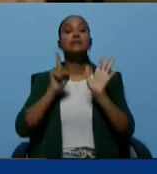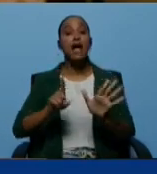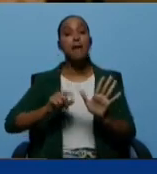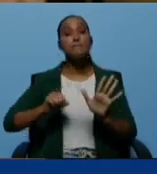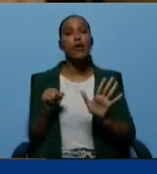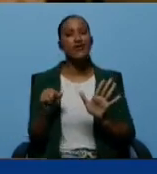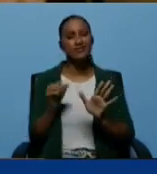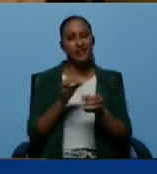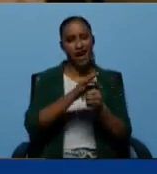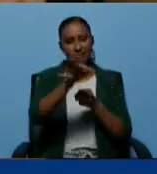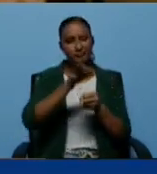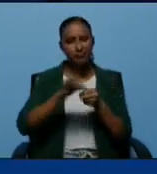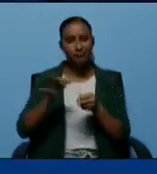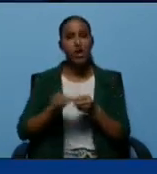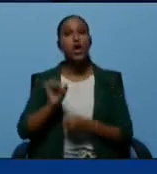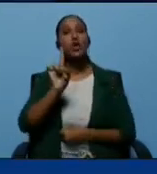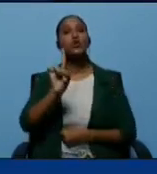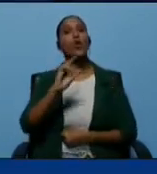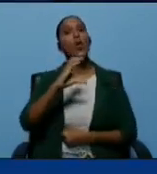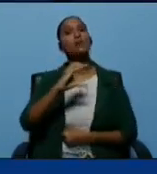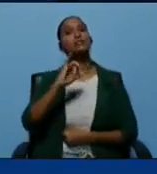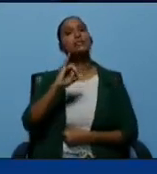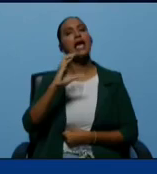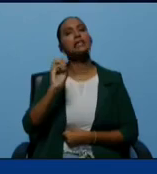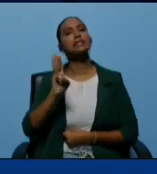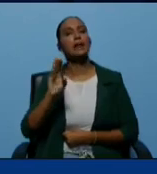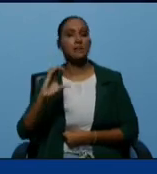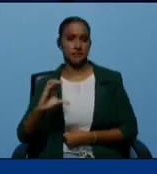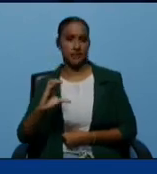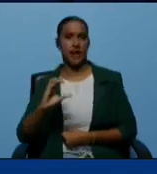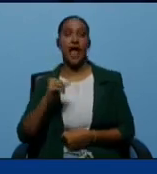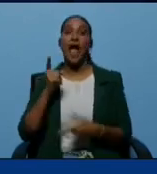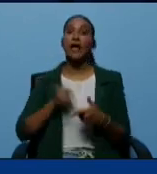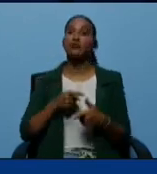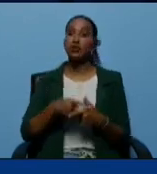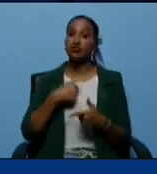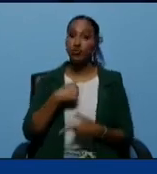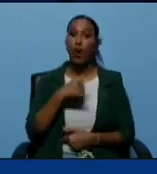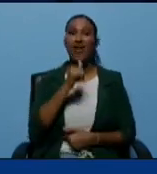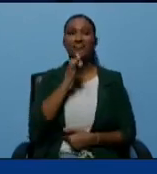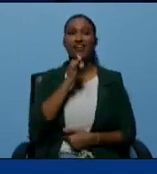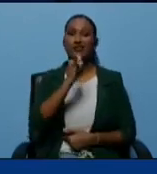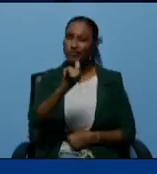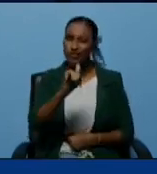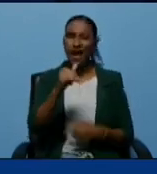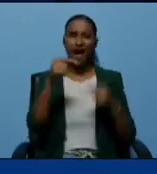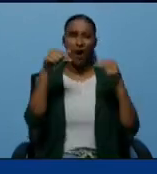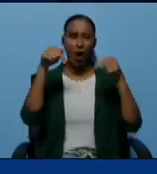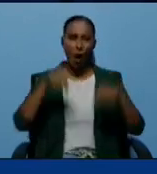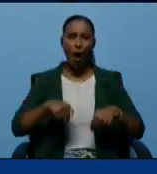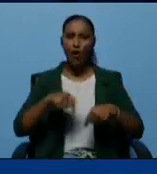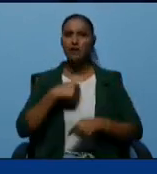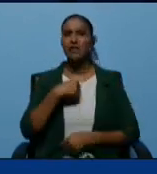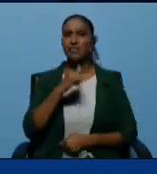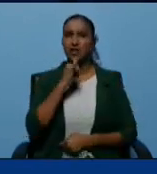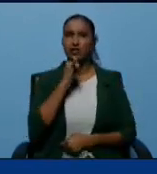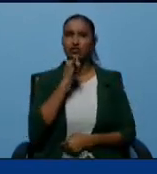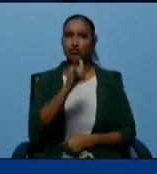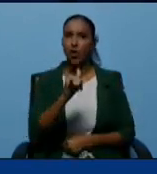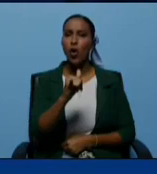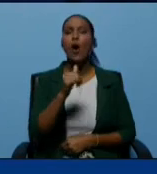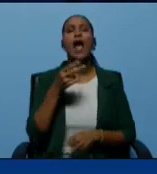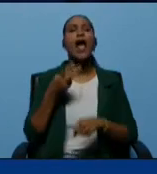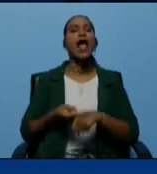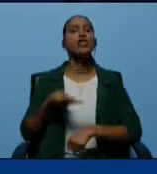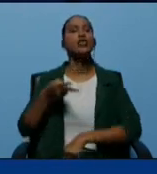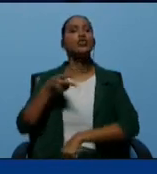1 al CICPC. Por ello yo quiero denunciar acá y ante el mundo el doble rasero de la